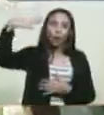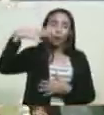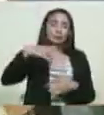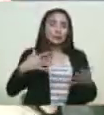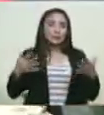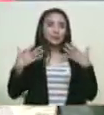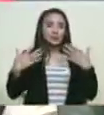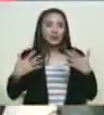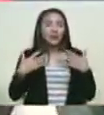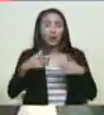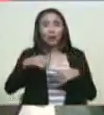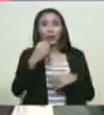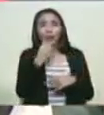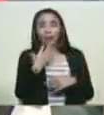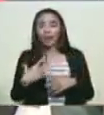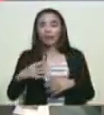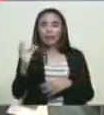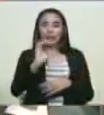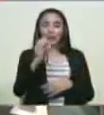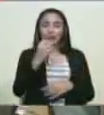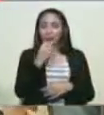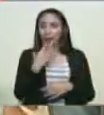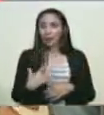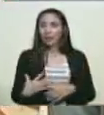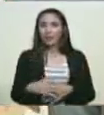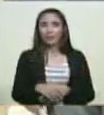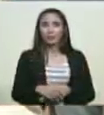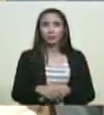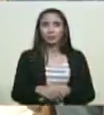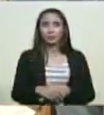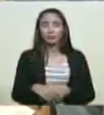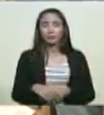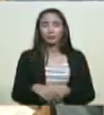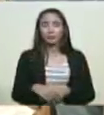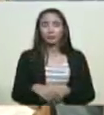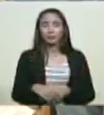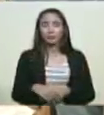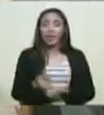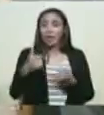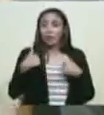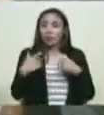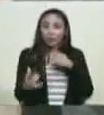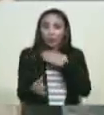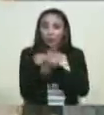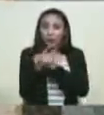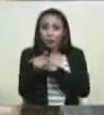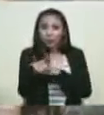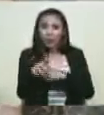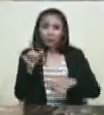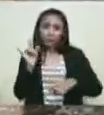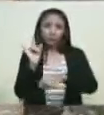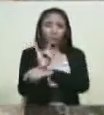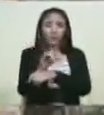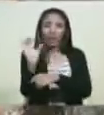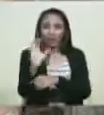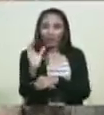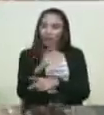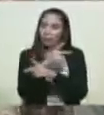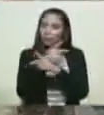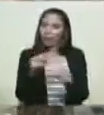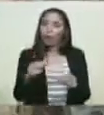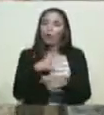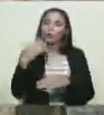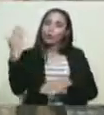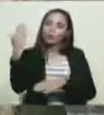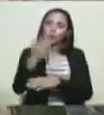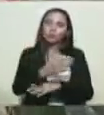hermosa. Caracas, Caracas mi cuna. Voy a fallar Caracas. Con la victoria del